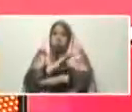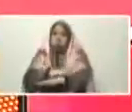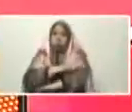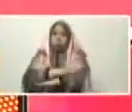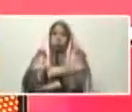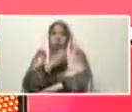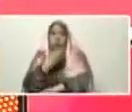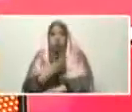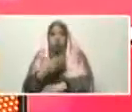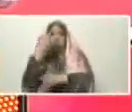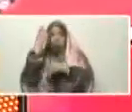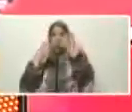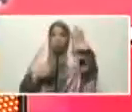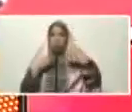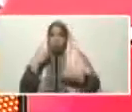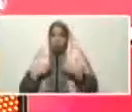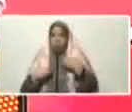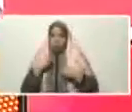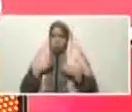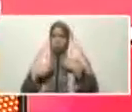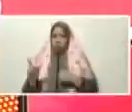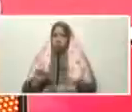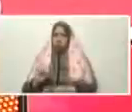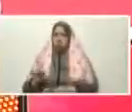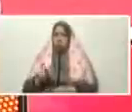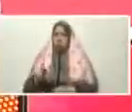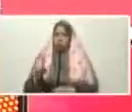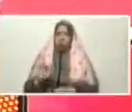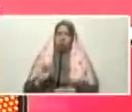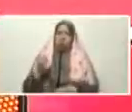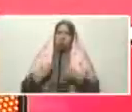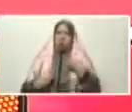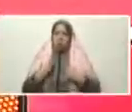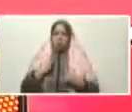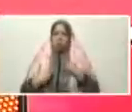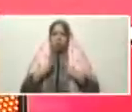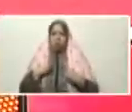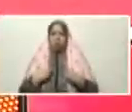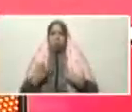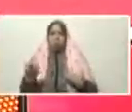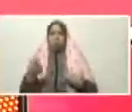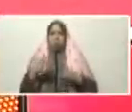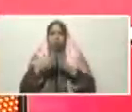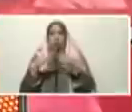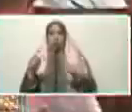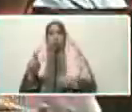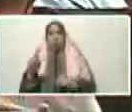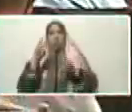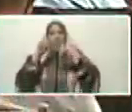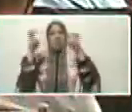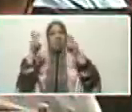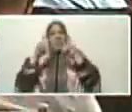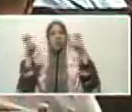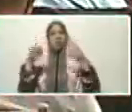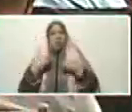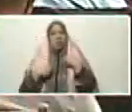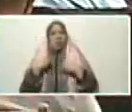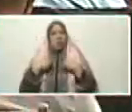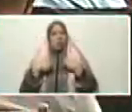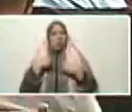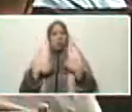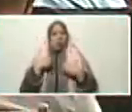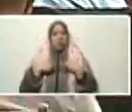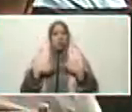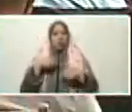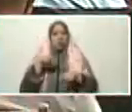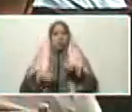comandante no se preocupe tanto por eso uno le decía porque usted está angustiado tanto por ese tema si las cosas